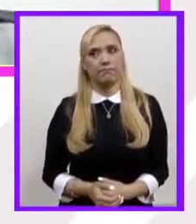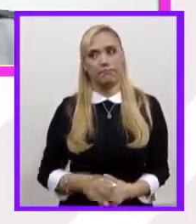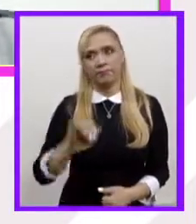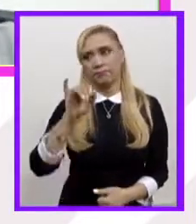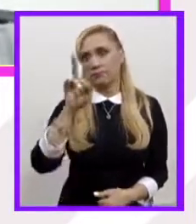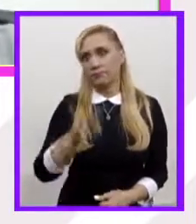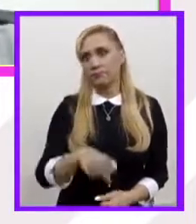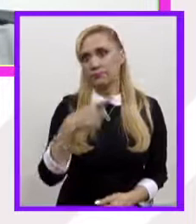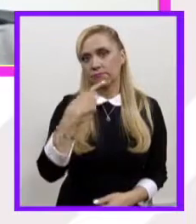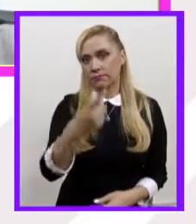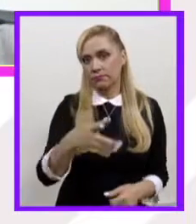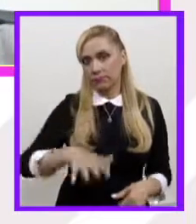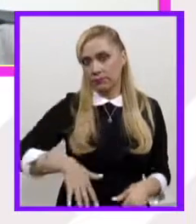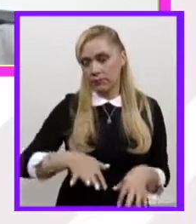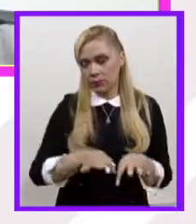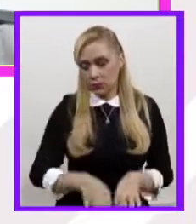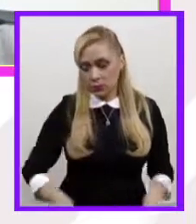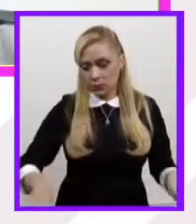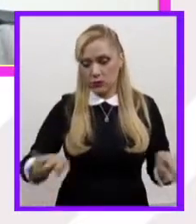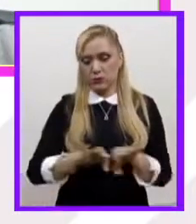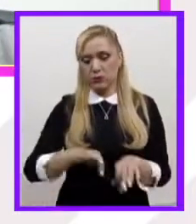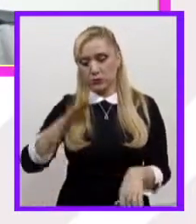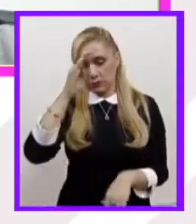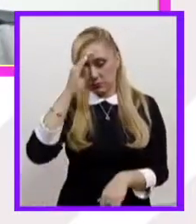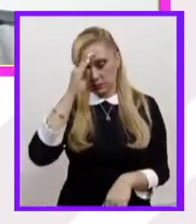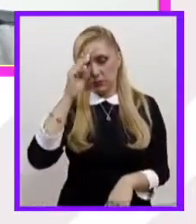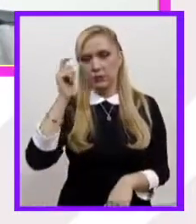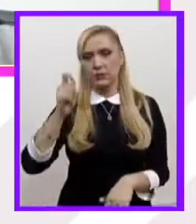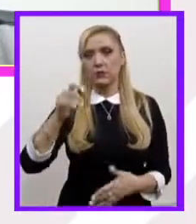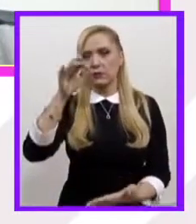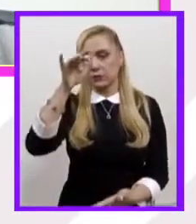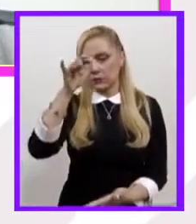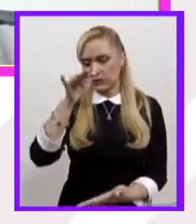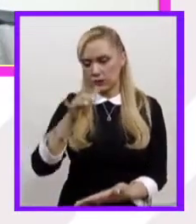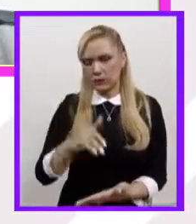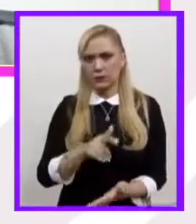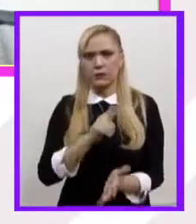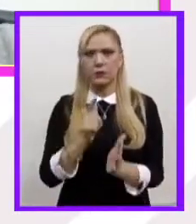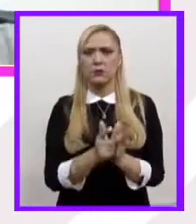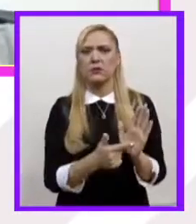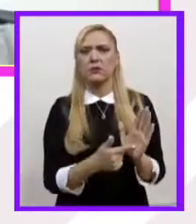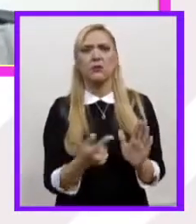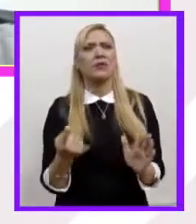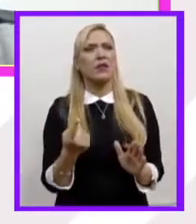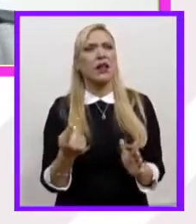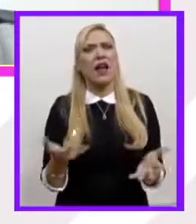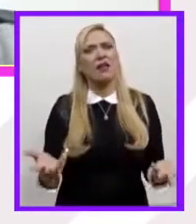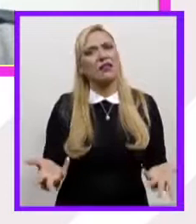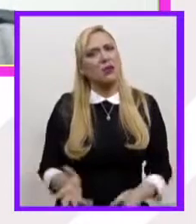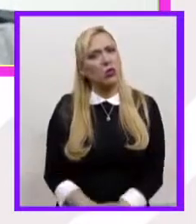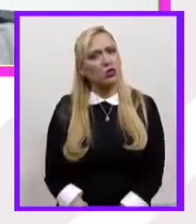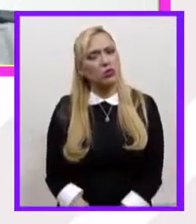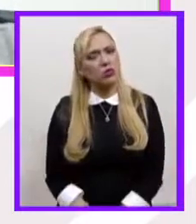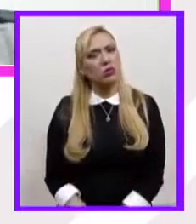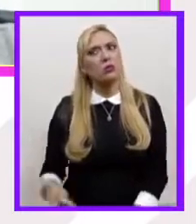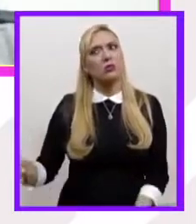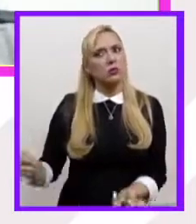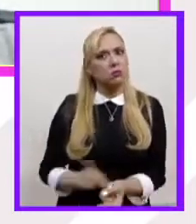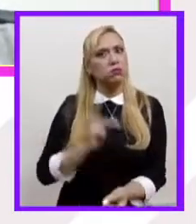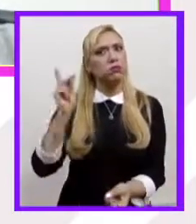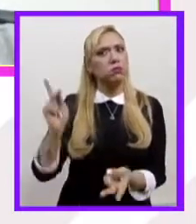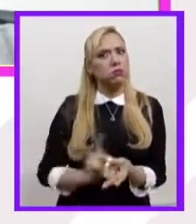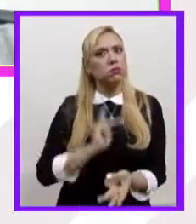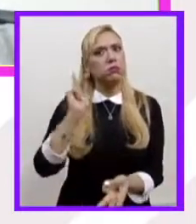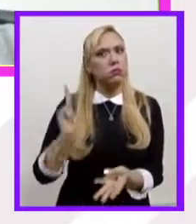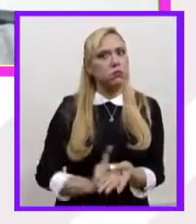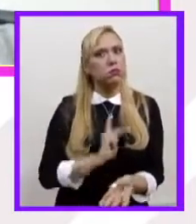tú has comentado un tema importante que debe considerar la dictaminación de la iniciativa. ¿Qué vamos a hacer con los casos de reincidencia? No